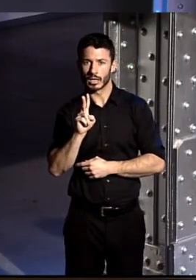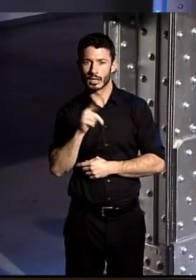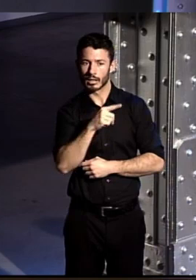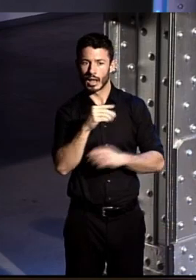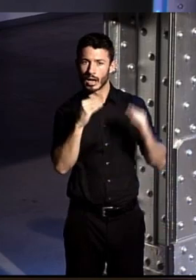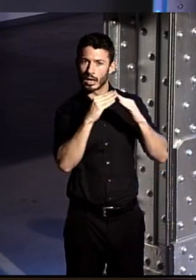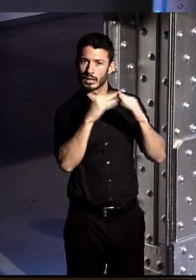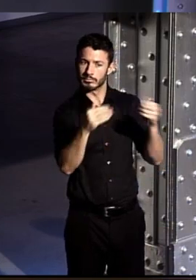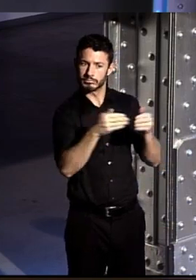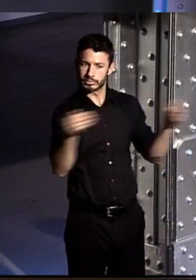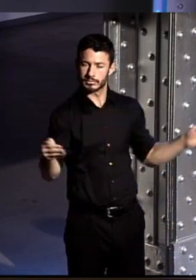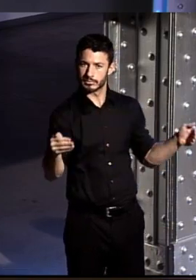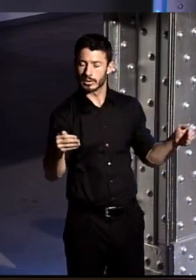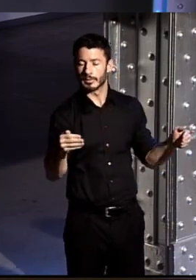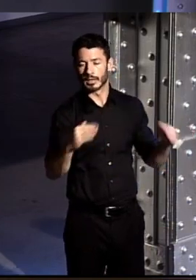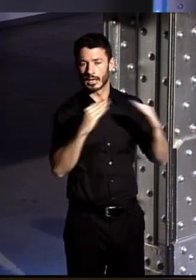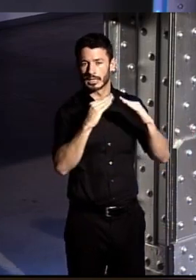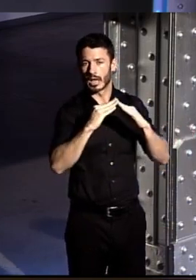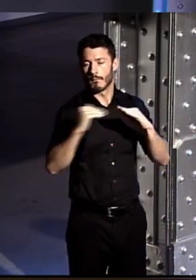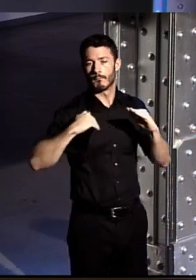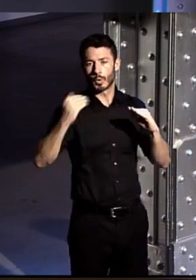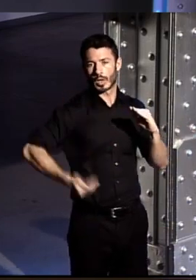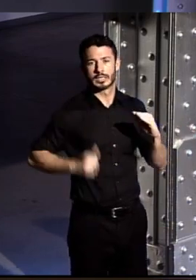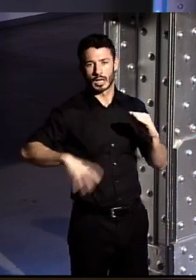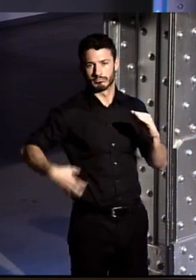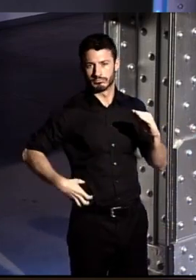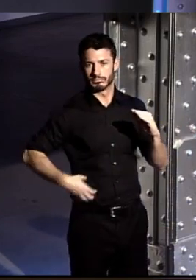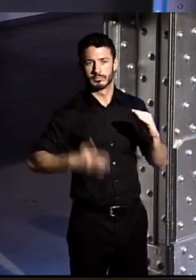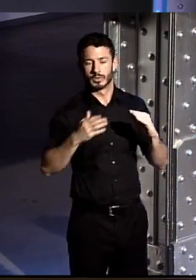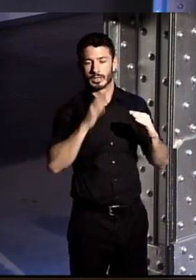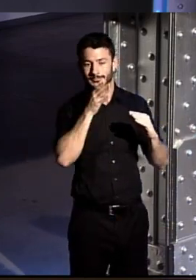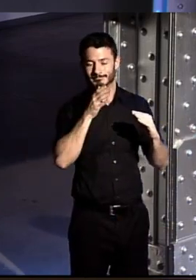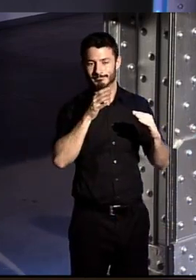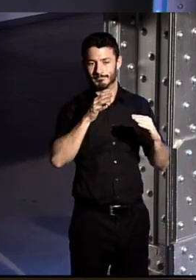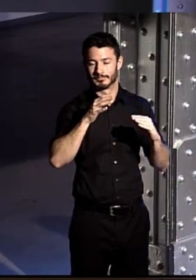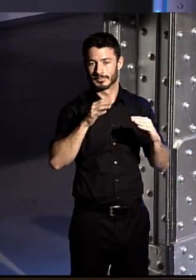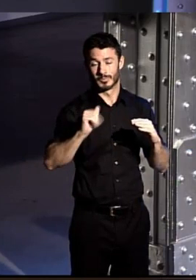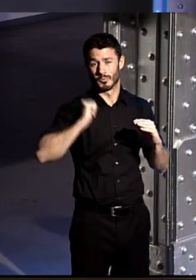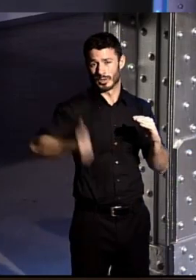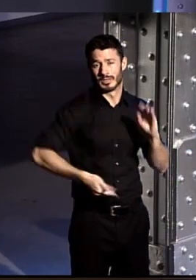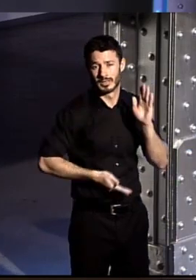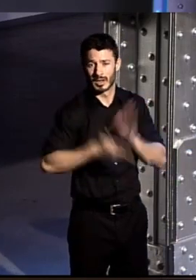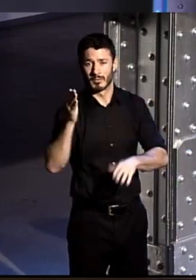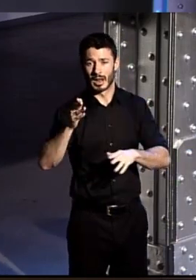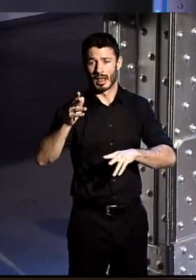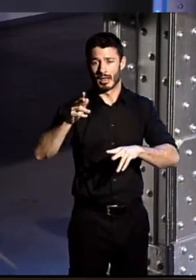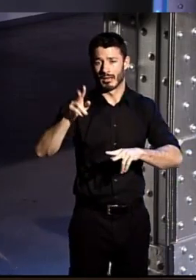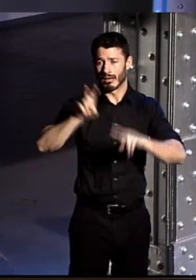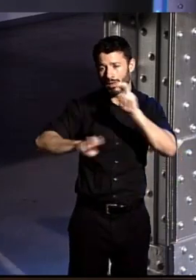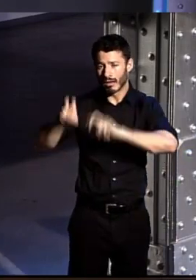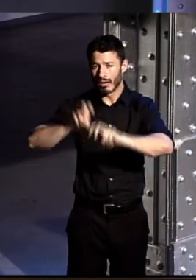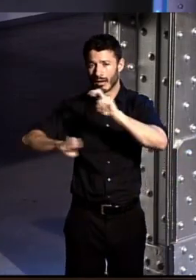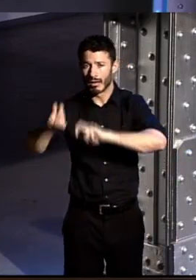la casa, extender la casa burguesa al mundo de las expediciones burguesas, que son expediciones todas carísimas, que ahí se necesita dinero y que nunca hay